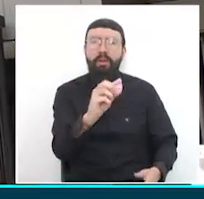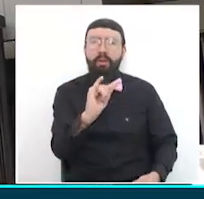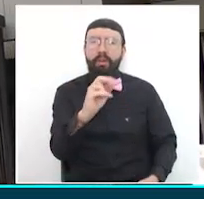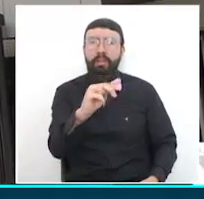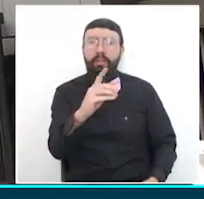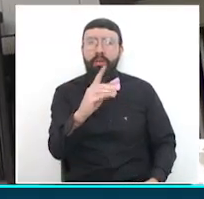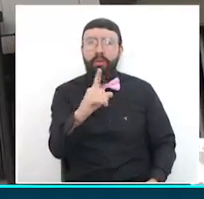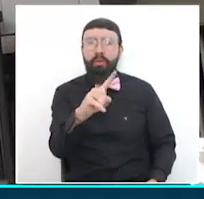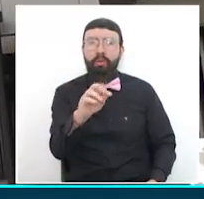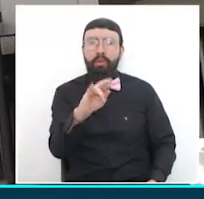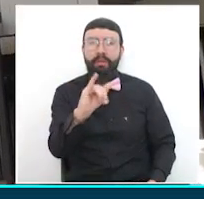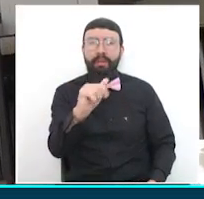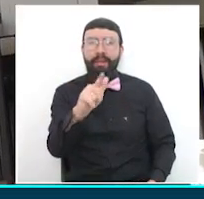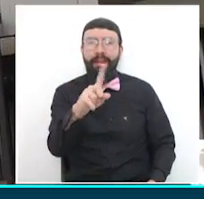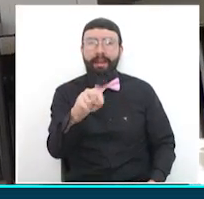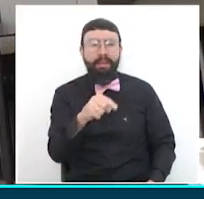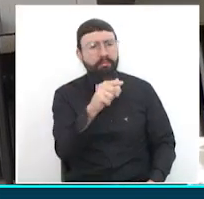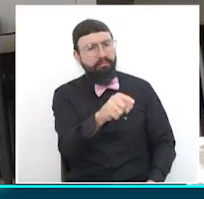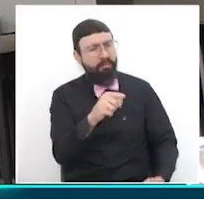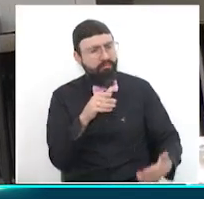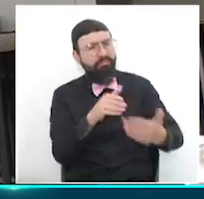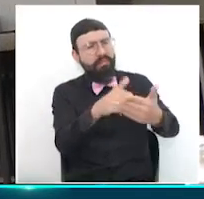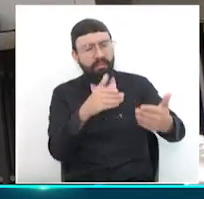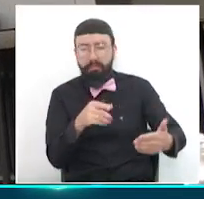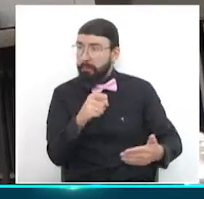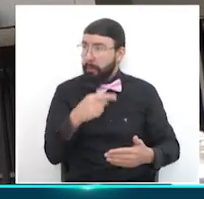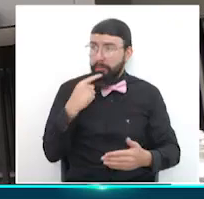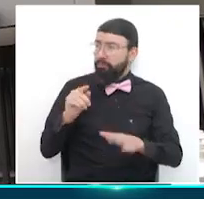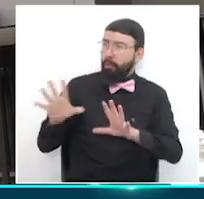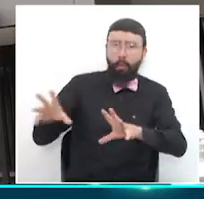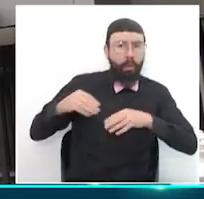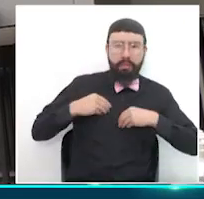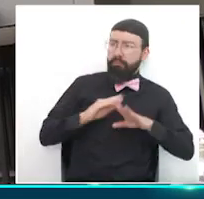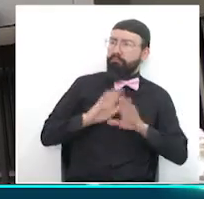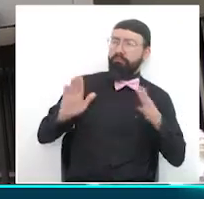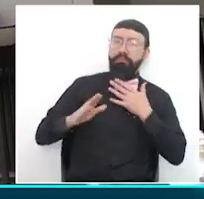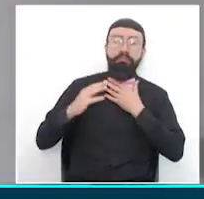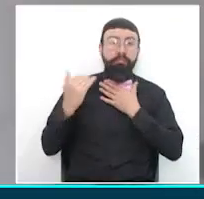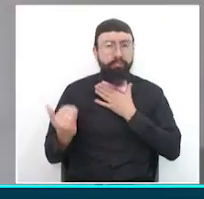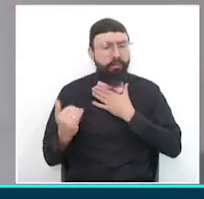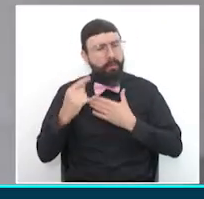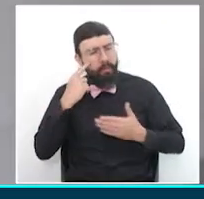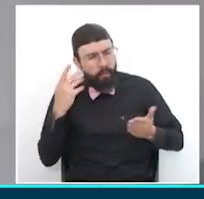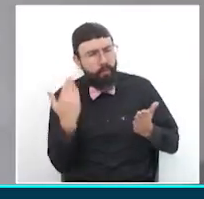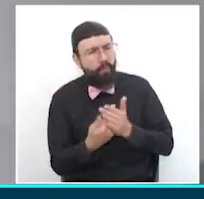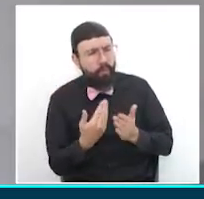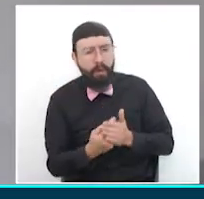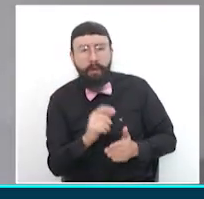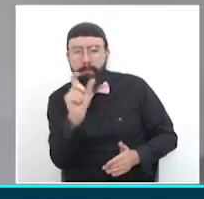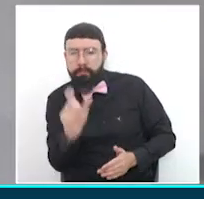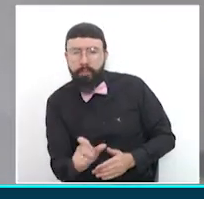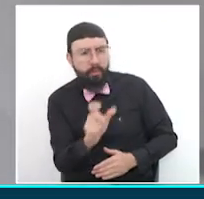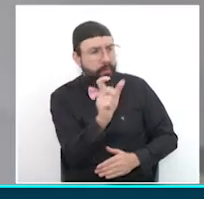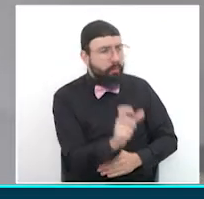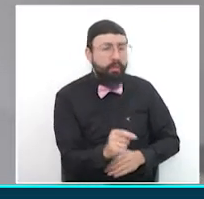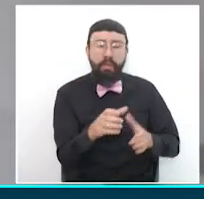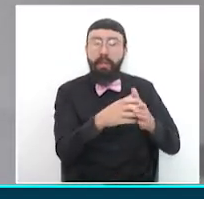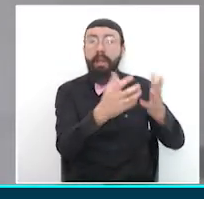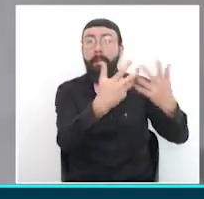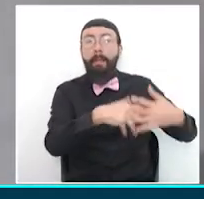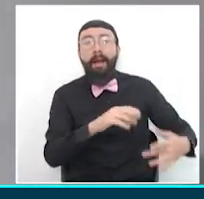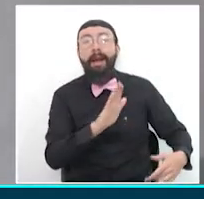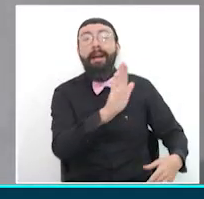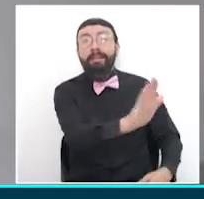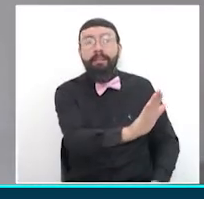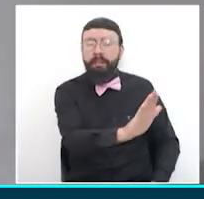mandatario como la exfuncionaria pública no aceptaron cargos pese a que el ente acusatorio evidenció la relación del encargado y accionista de la empresa Agroindustriales